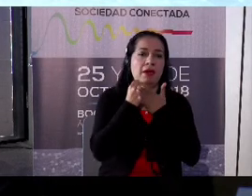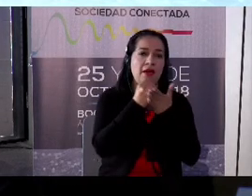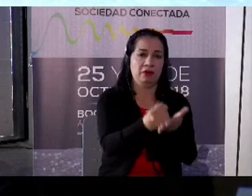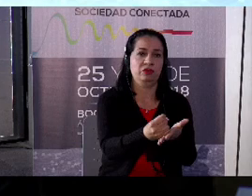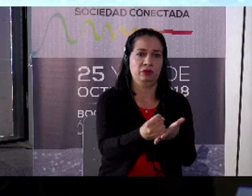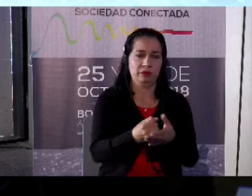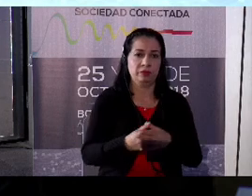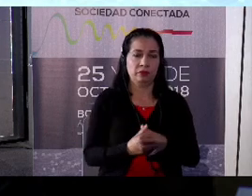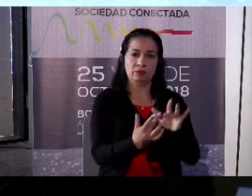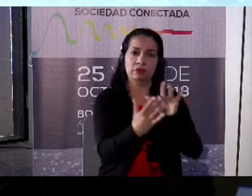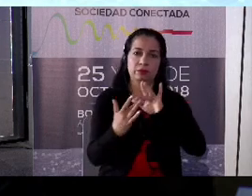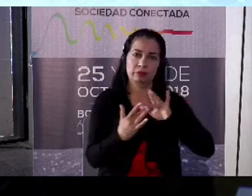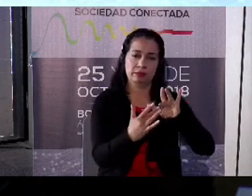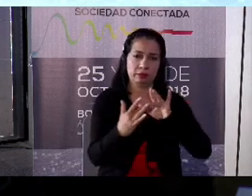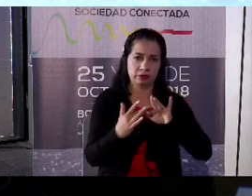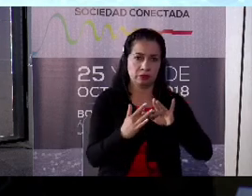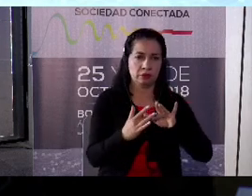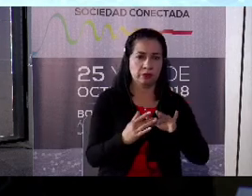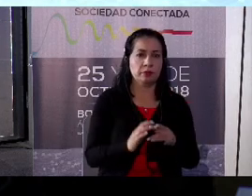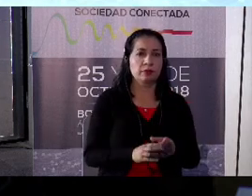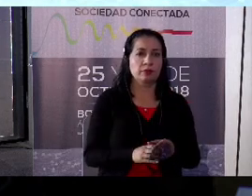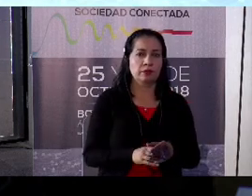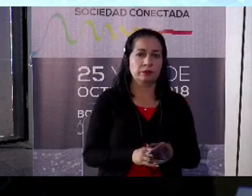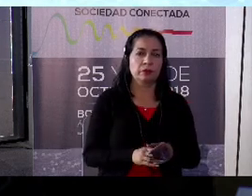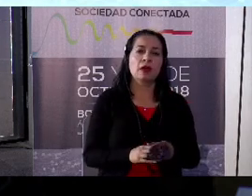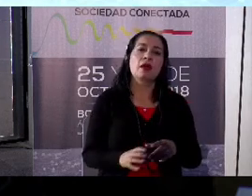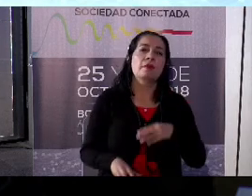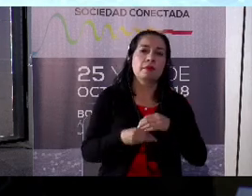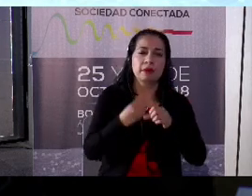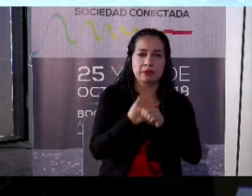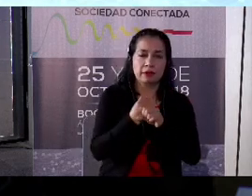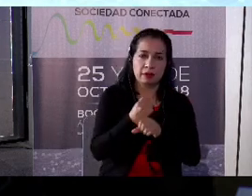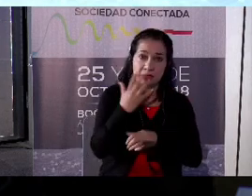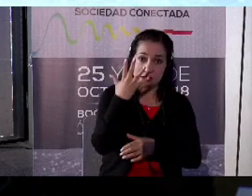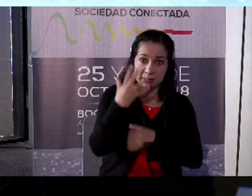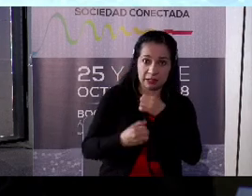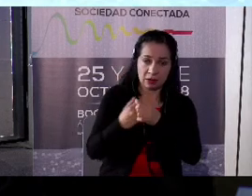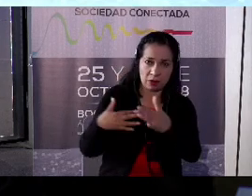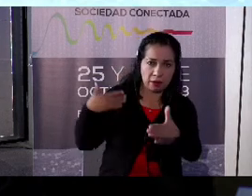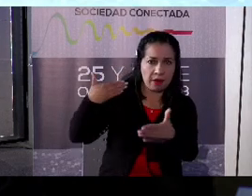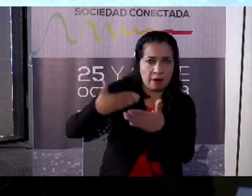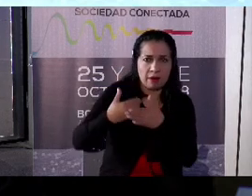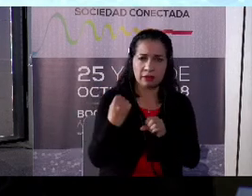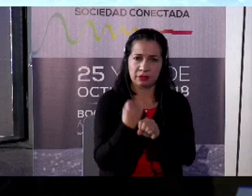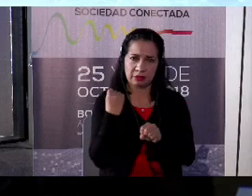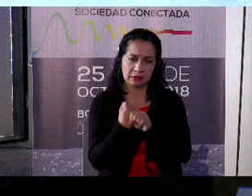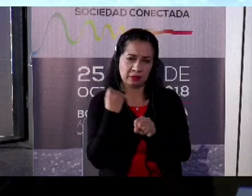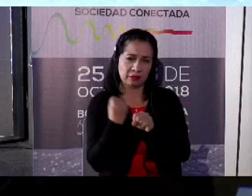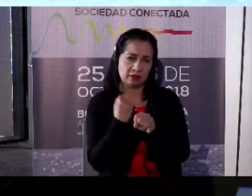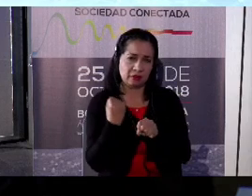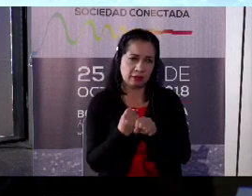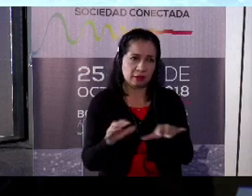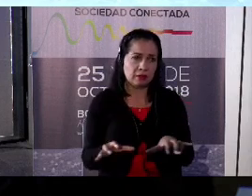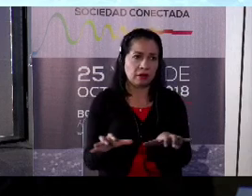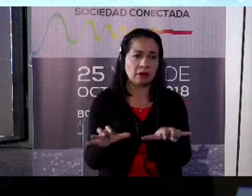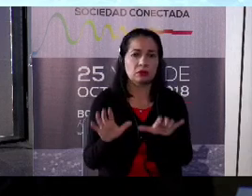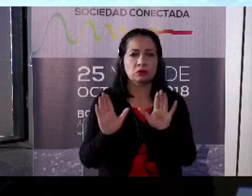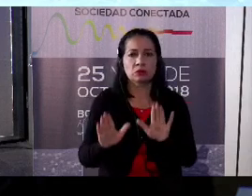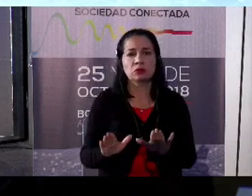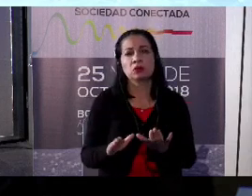conectividad hemos trabajado en los últimos 5 años los últimos 5